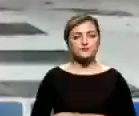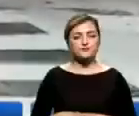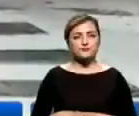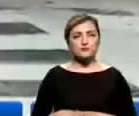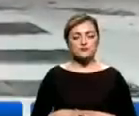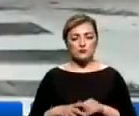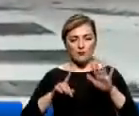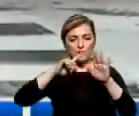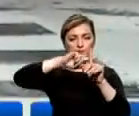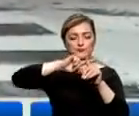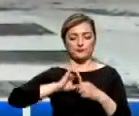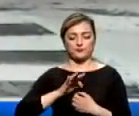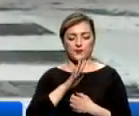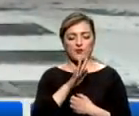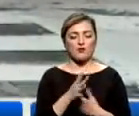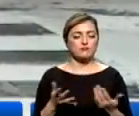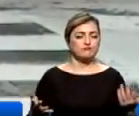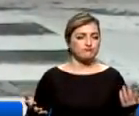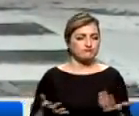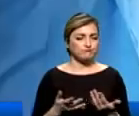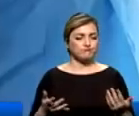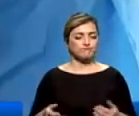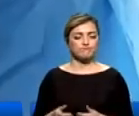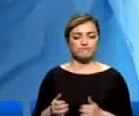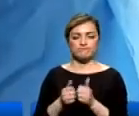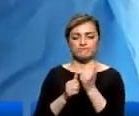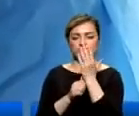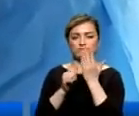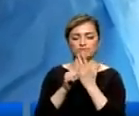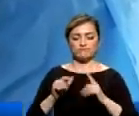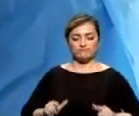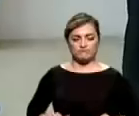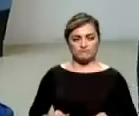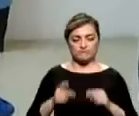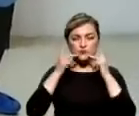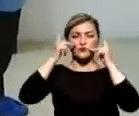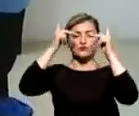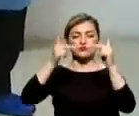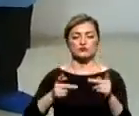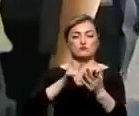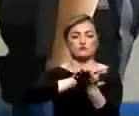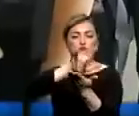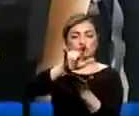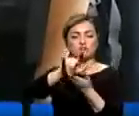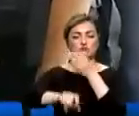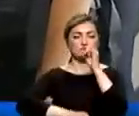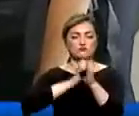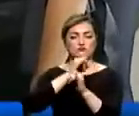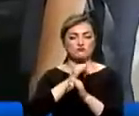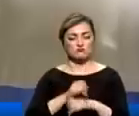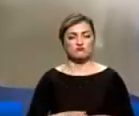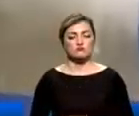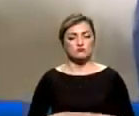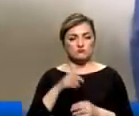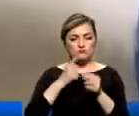6 casos positivos de coronavirus han detectado las brigadas del Ministerio de Salud Pública en el Aeropuerto Internacional